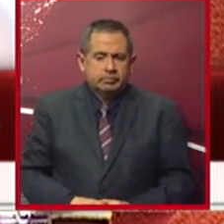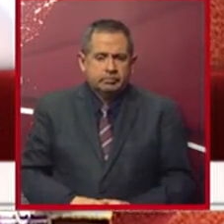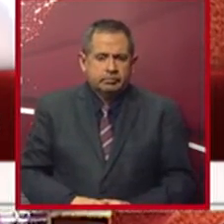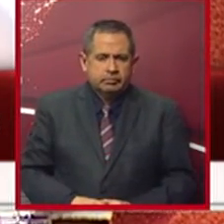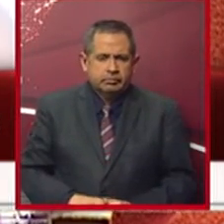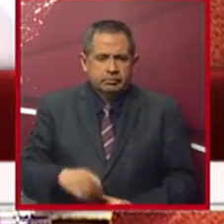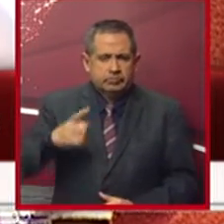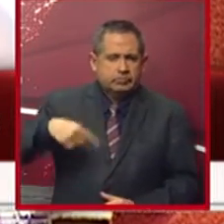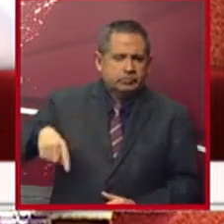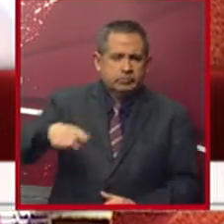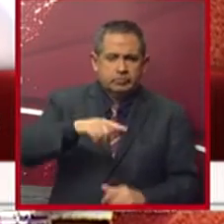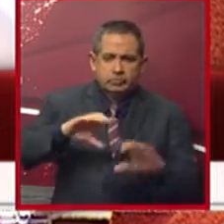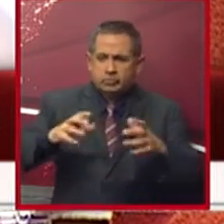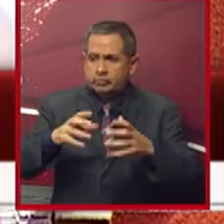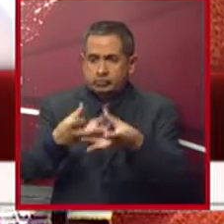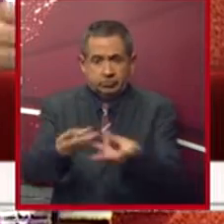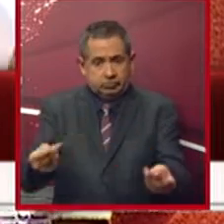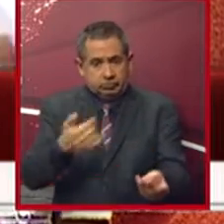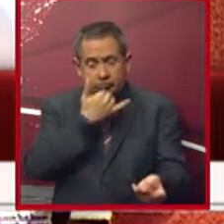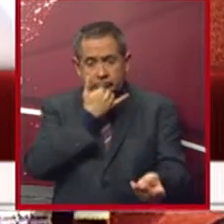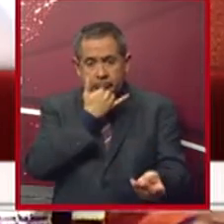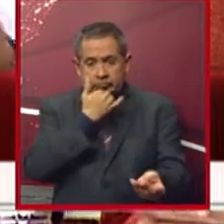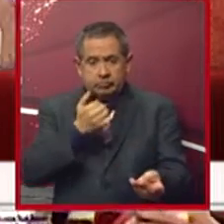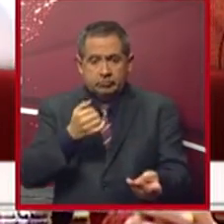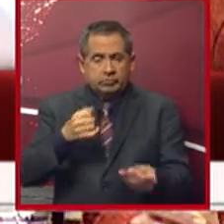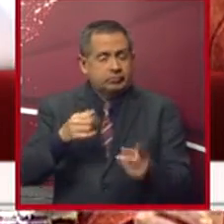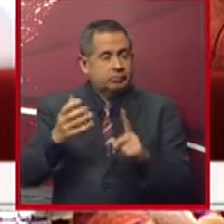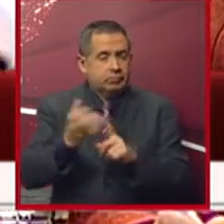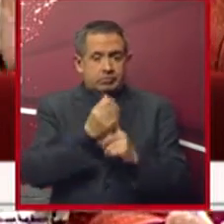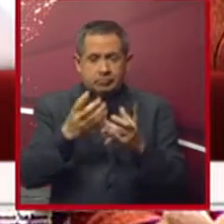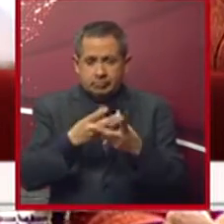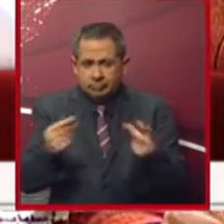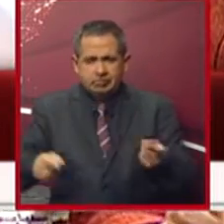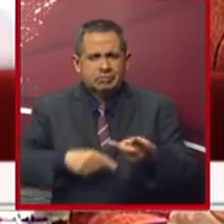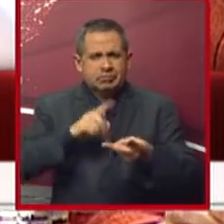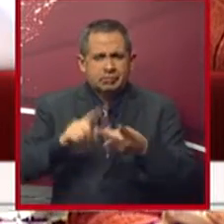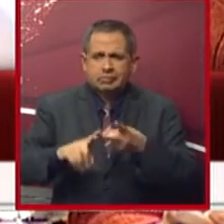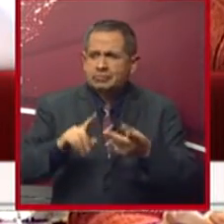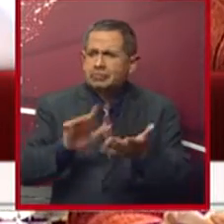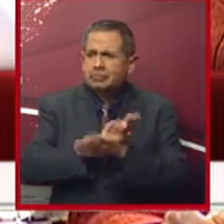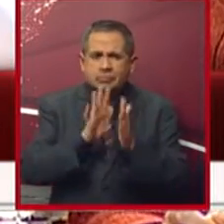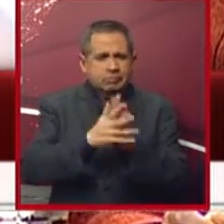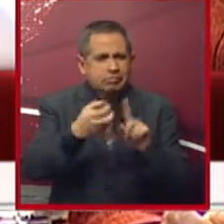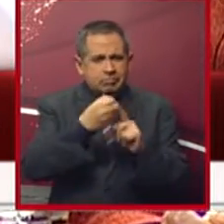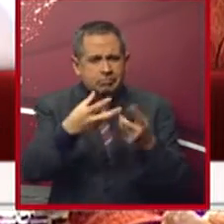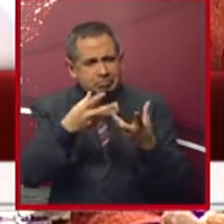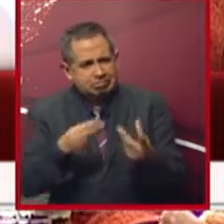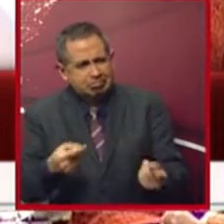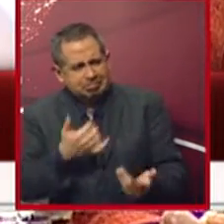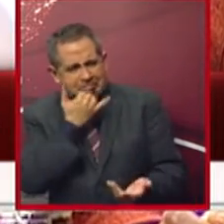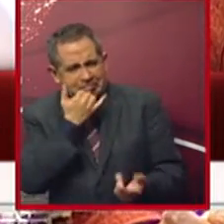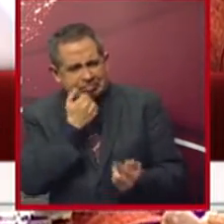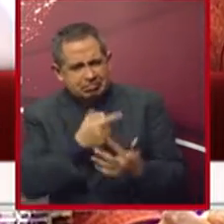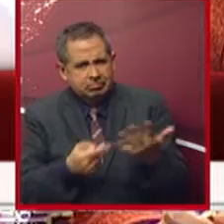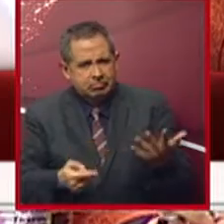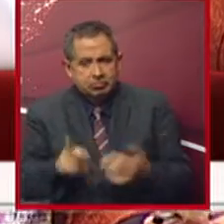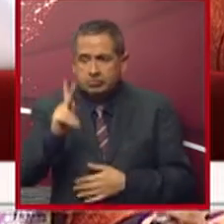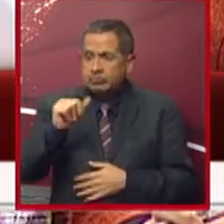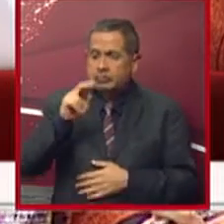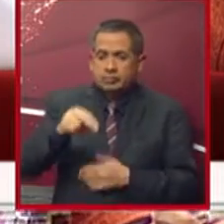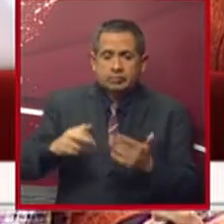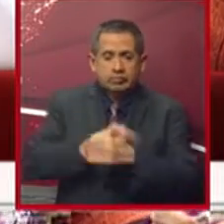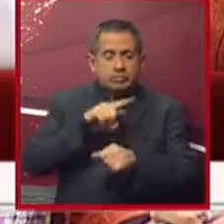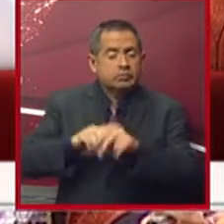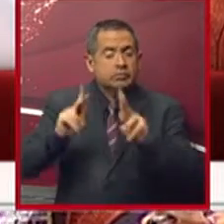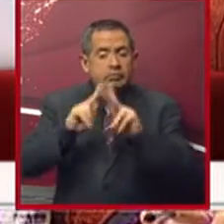delincuencia organizada desaparecen. Concretamente, desaparece secuestro, desaparece FEBIMTRA, desaparece delincuencia organizada y además en el Plan Nacional de la Paz y la